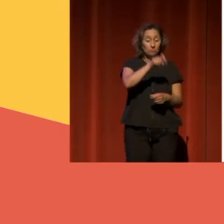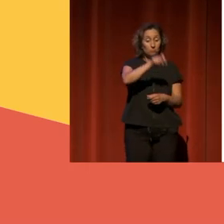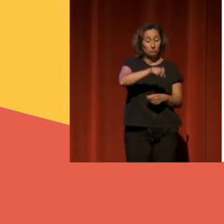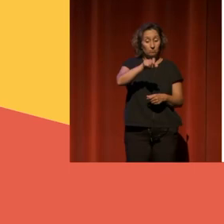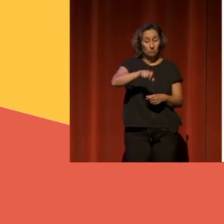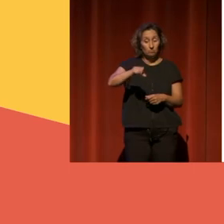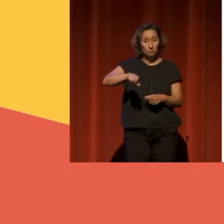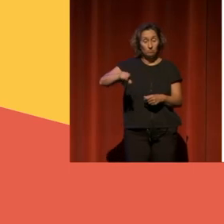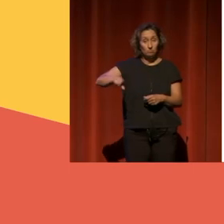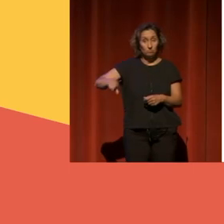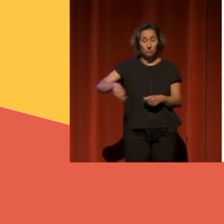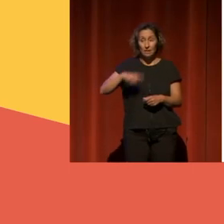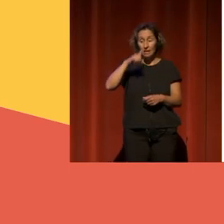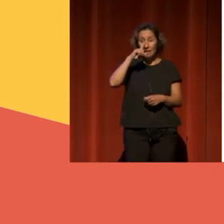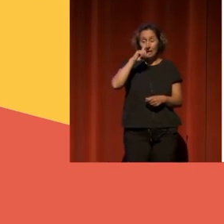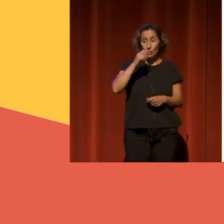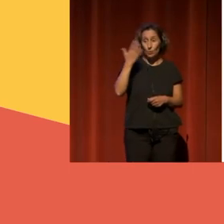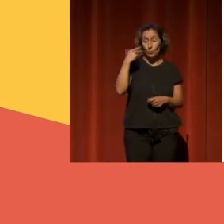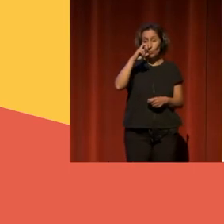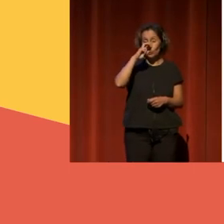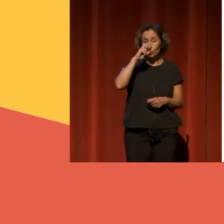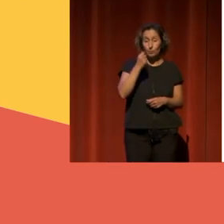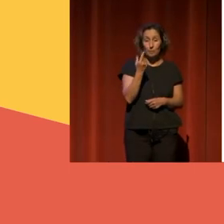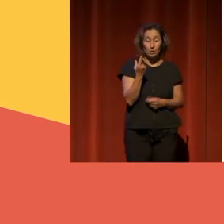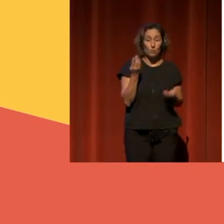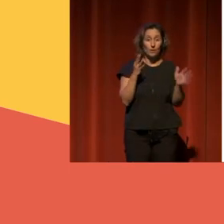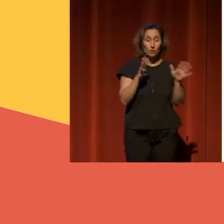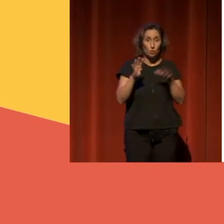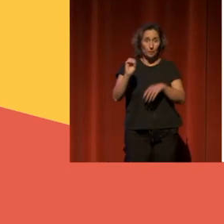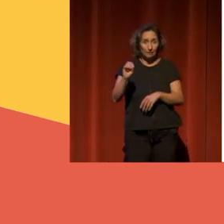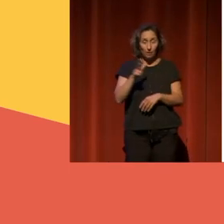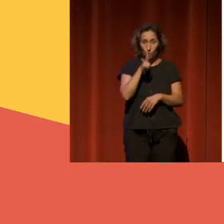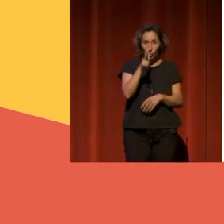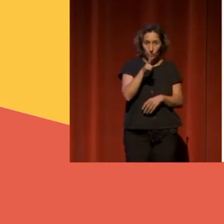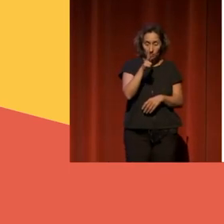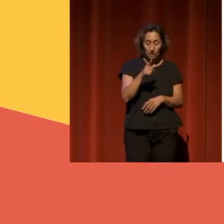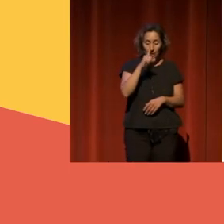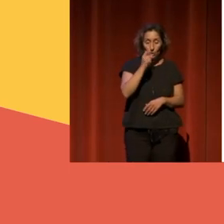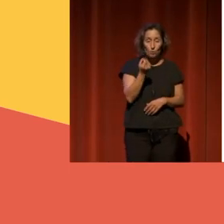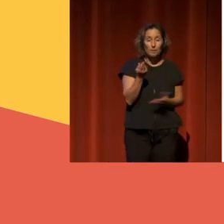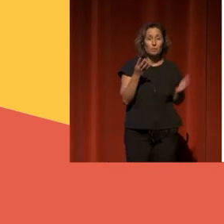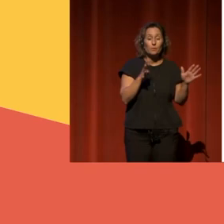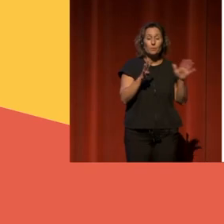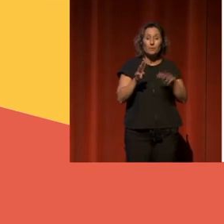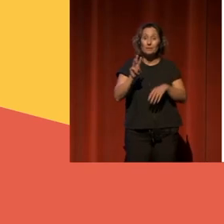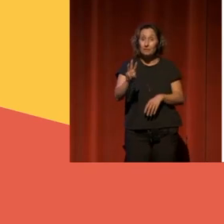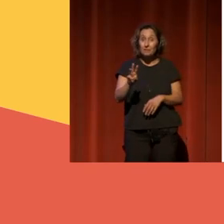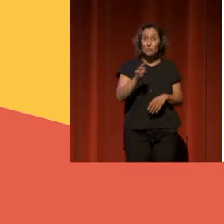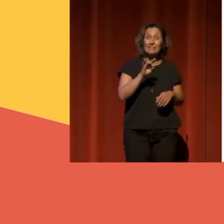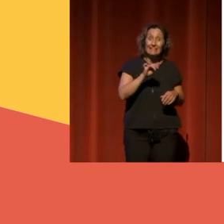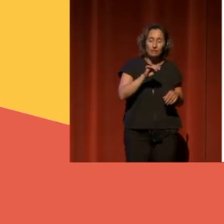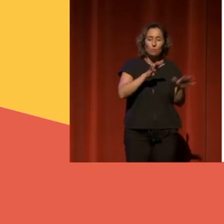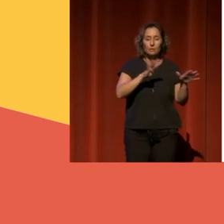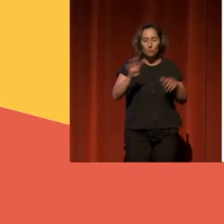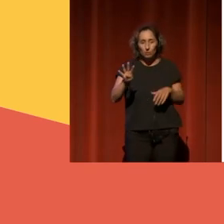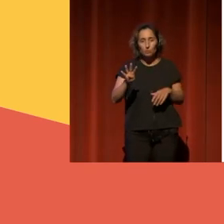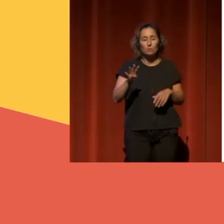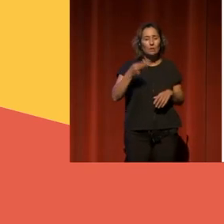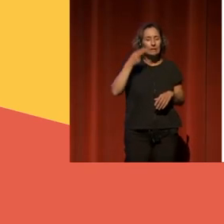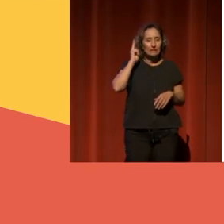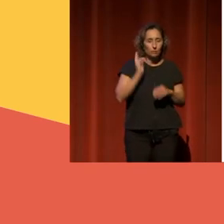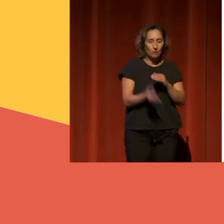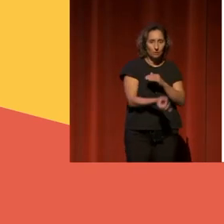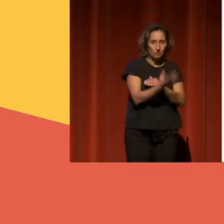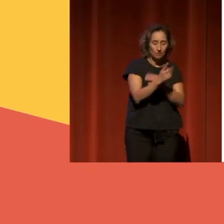que el más antiguo es del 1990 en Huesca. En 1993 y en el 94 se crearon en Teruel y